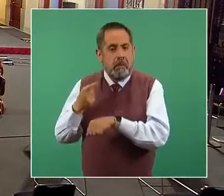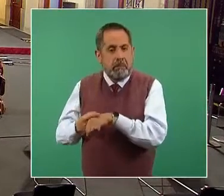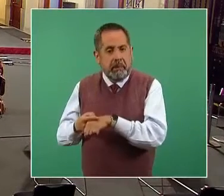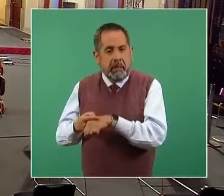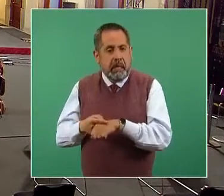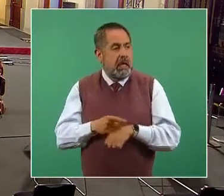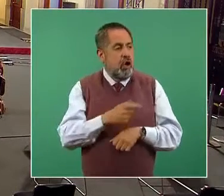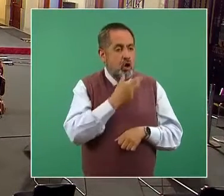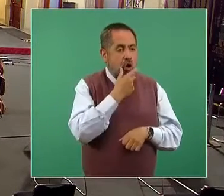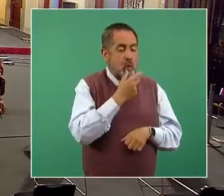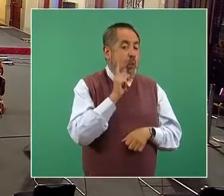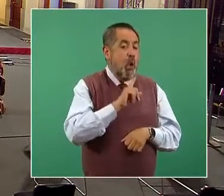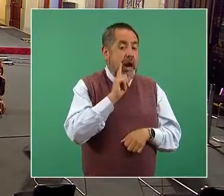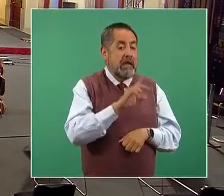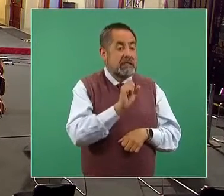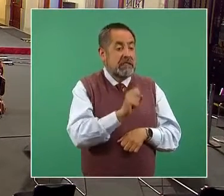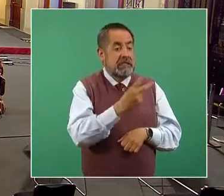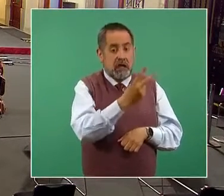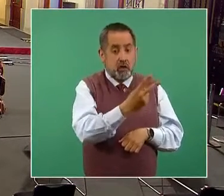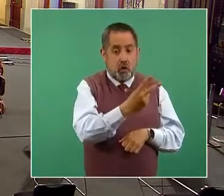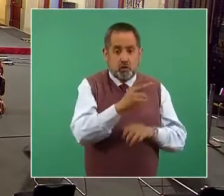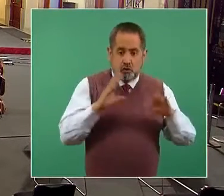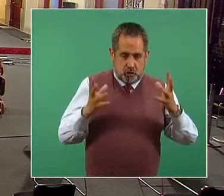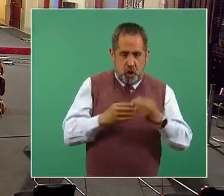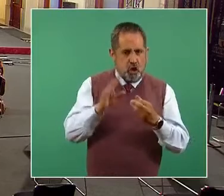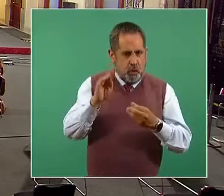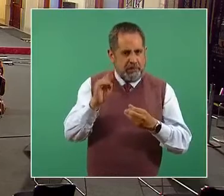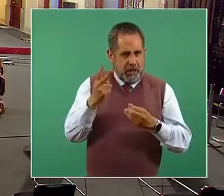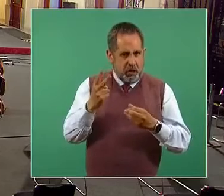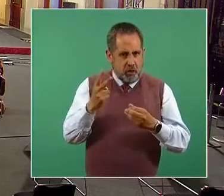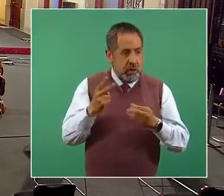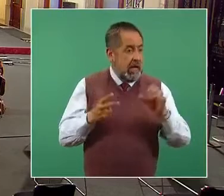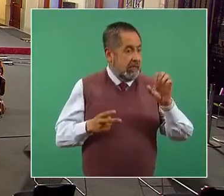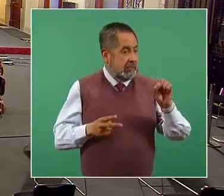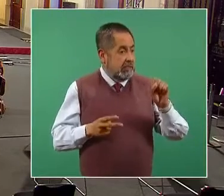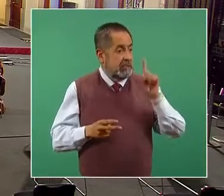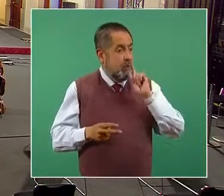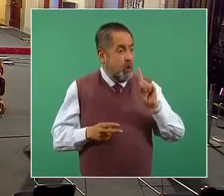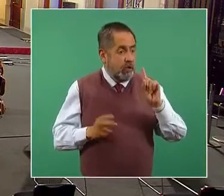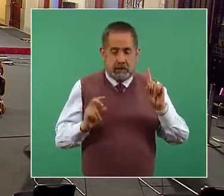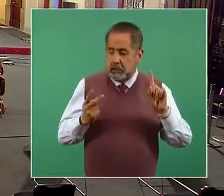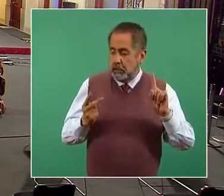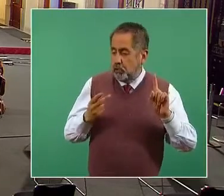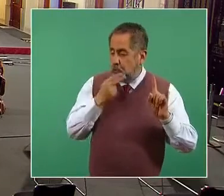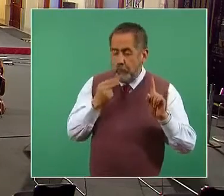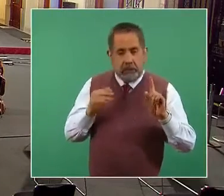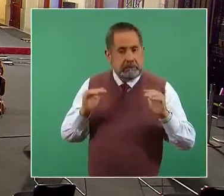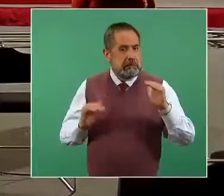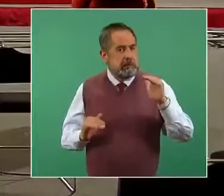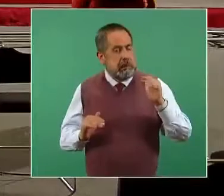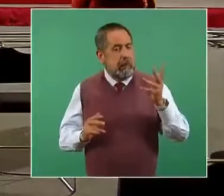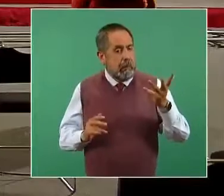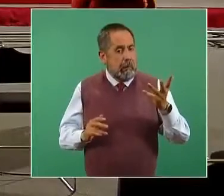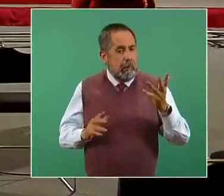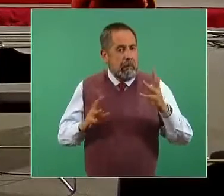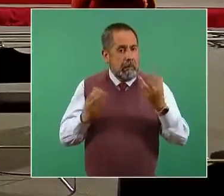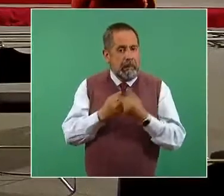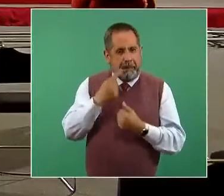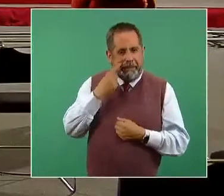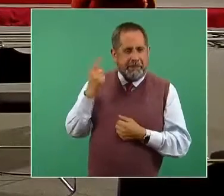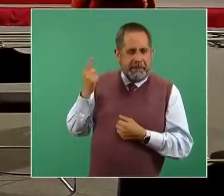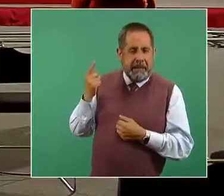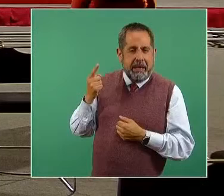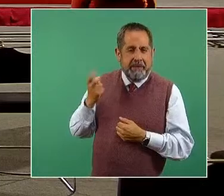los hombres para estos 92 casos que han estado graves. Y el conjunto de los ESAVIS también tiene esta